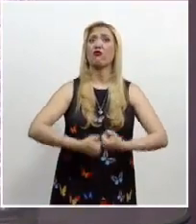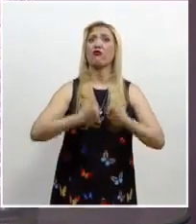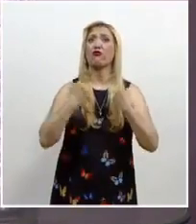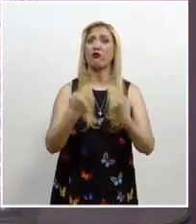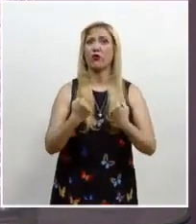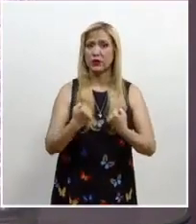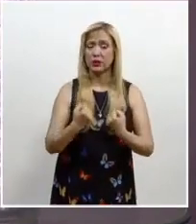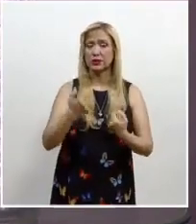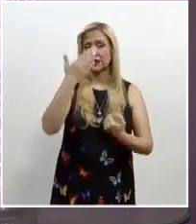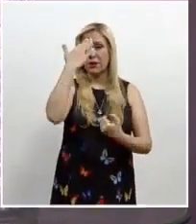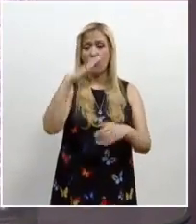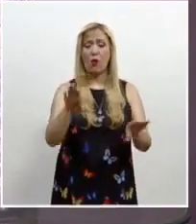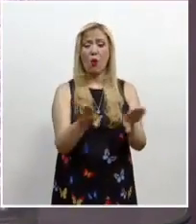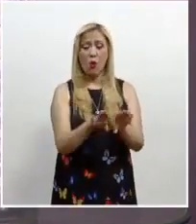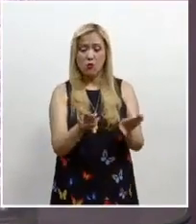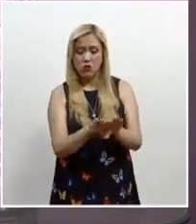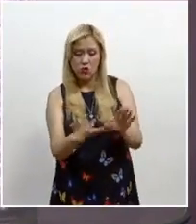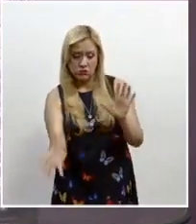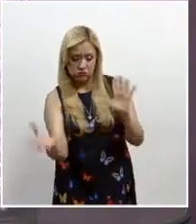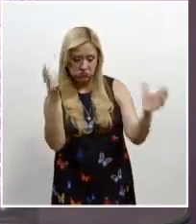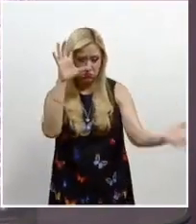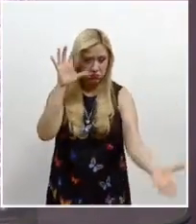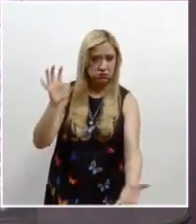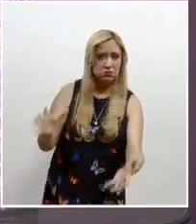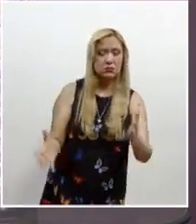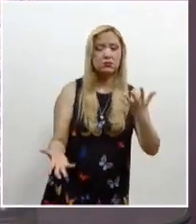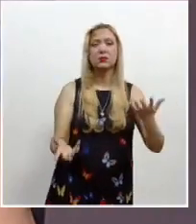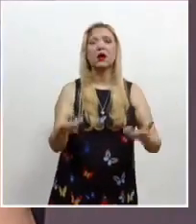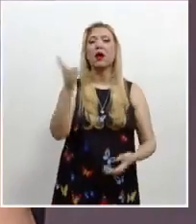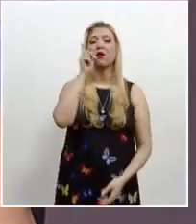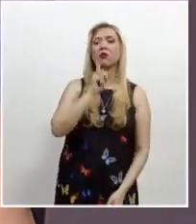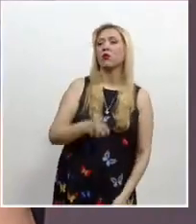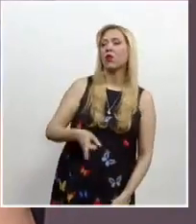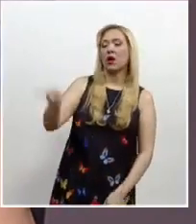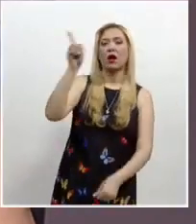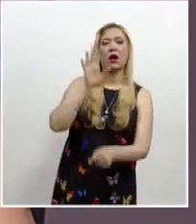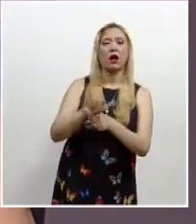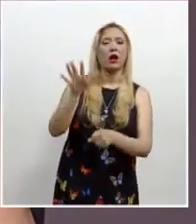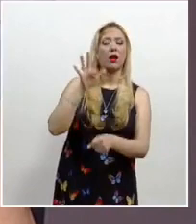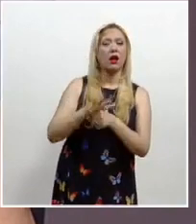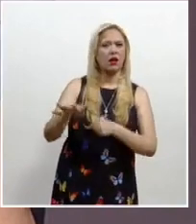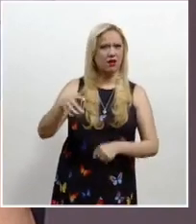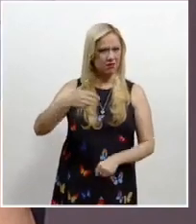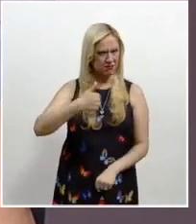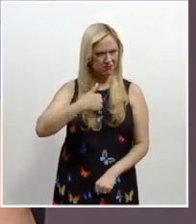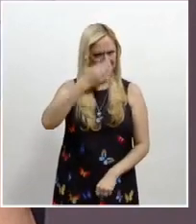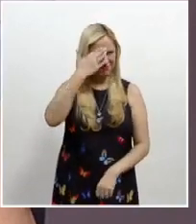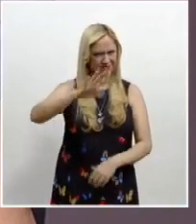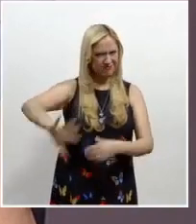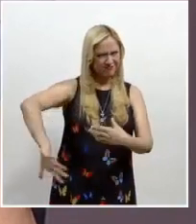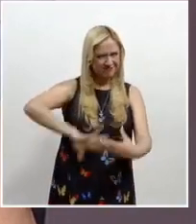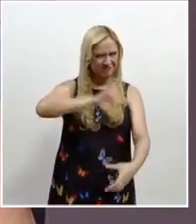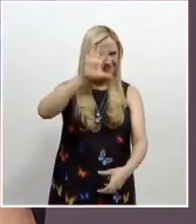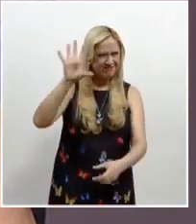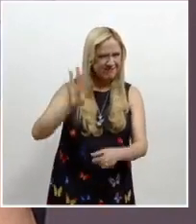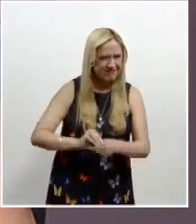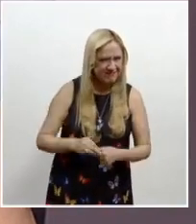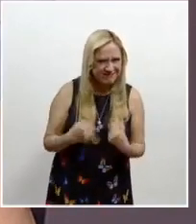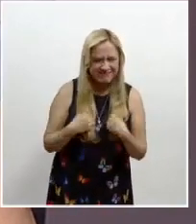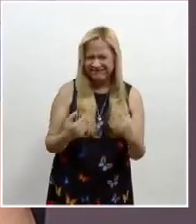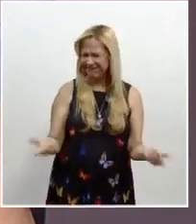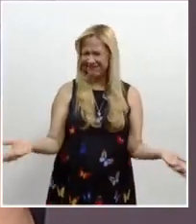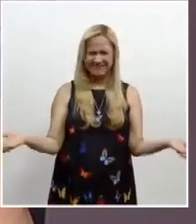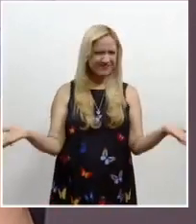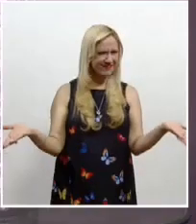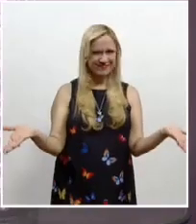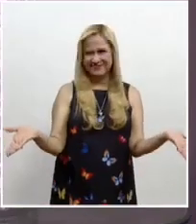de técnica. Y nosotros se lo dejamos a las mujeres como si tuvieras el gen de saber todo.